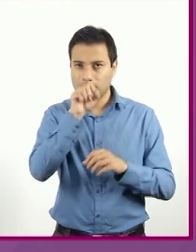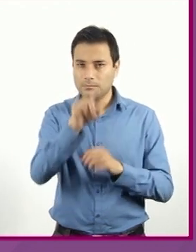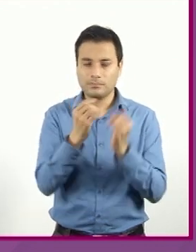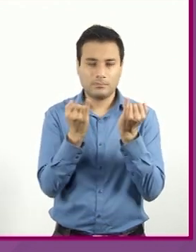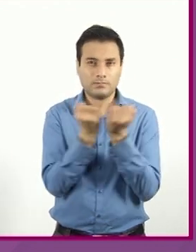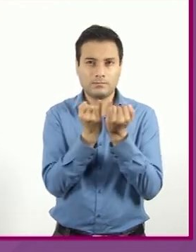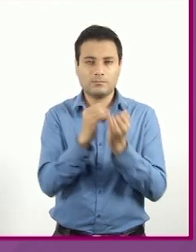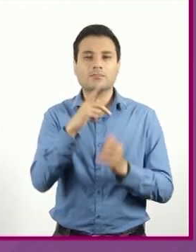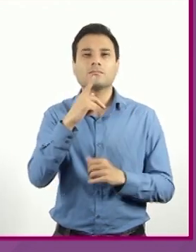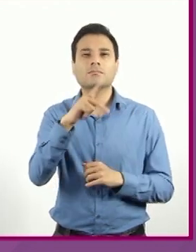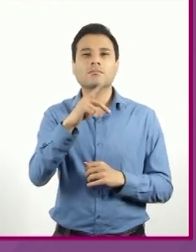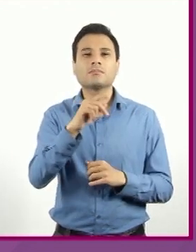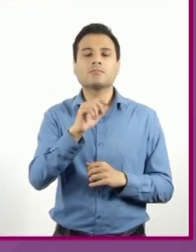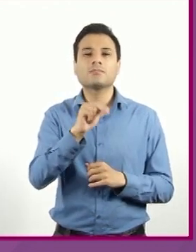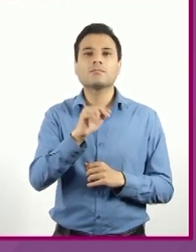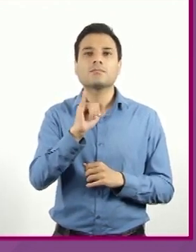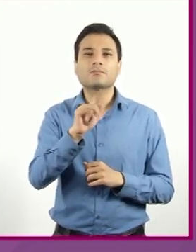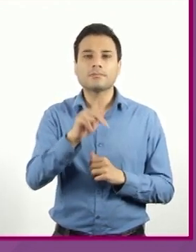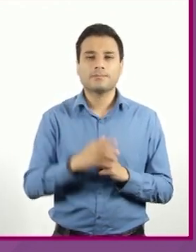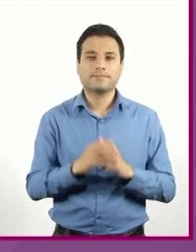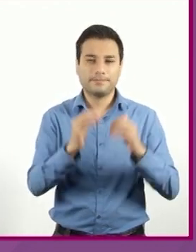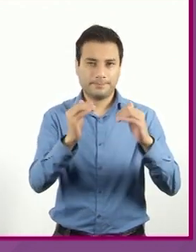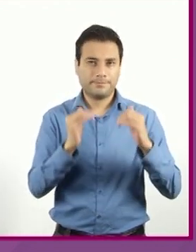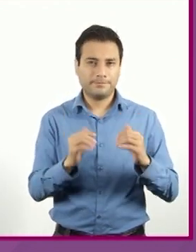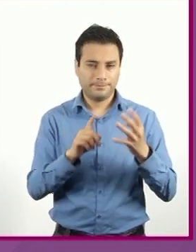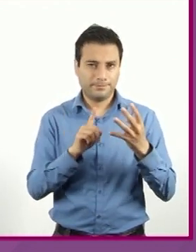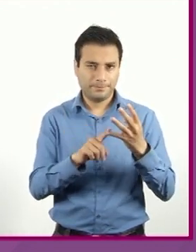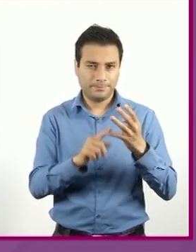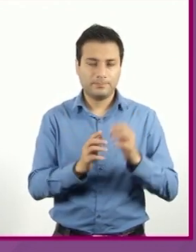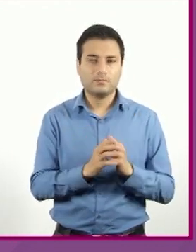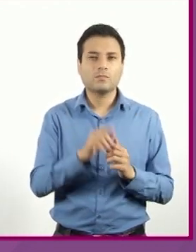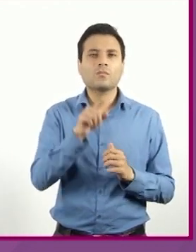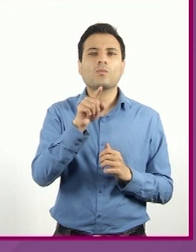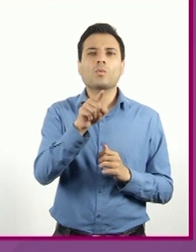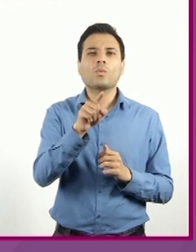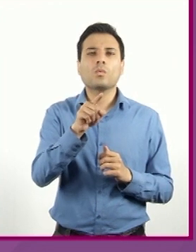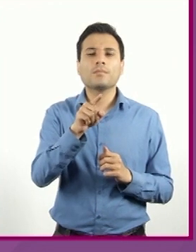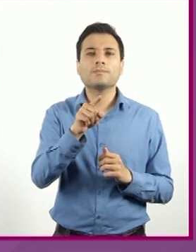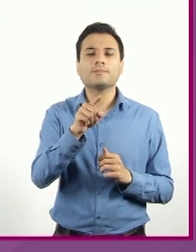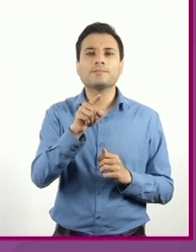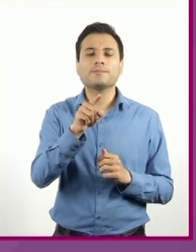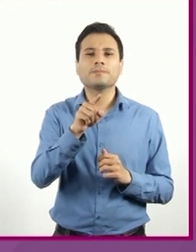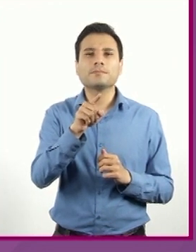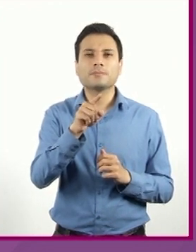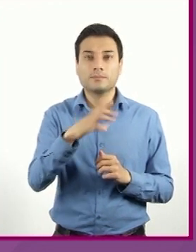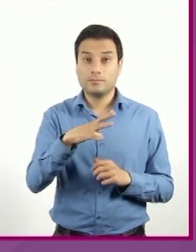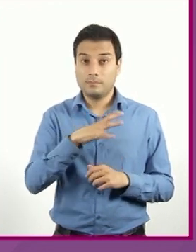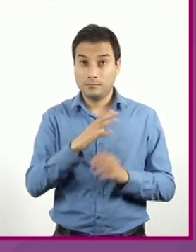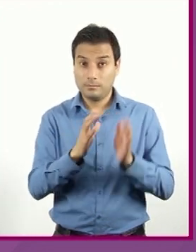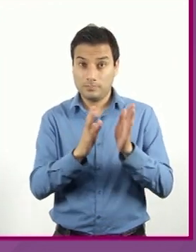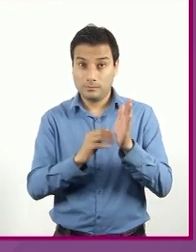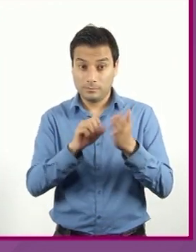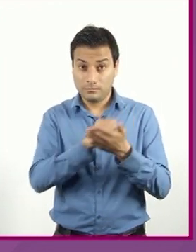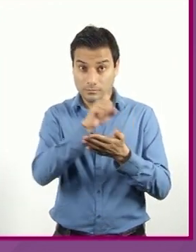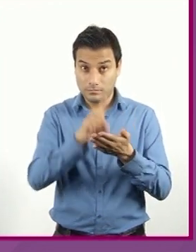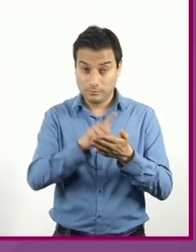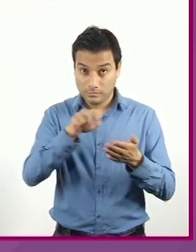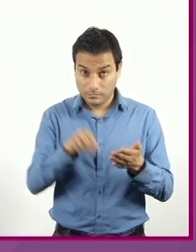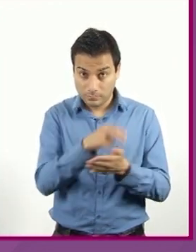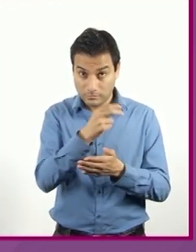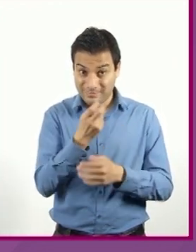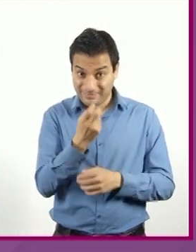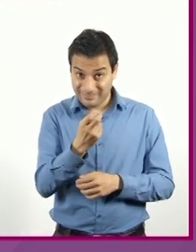solicitante de la ayuda. 4. Selecciona el archivo que contiene el formulario firmado